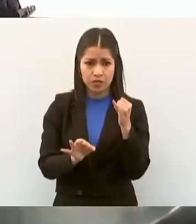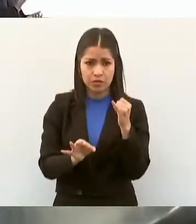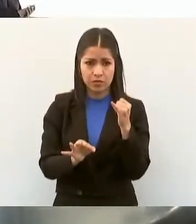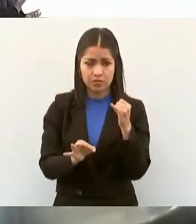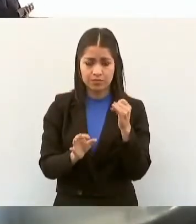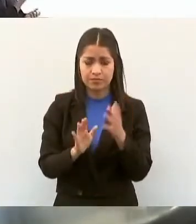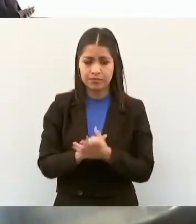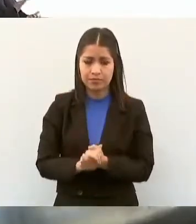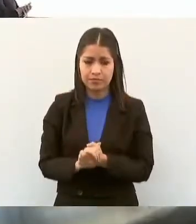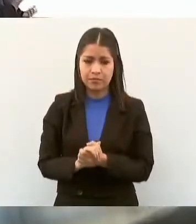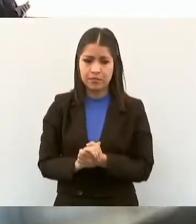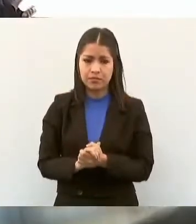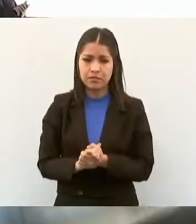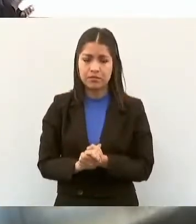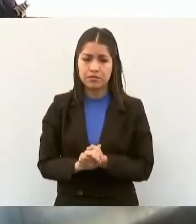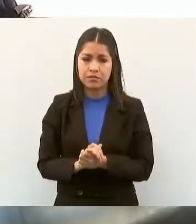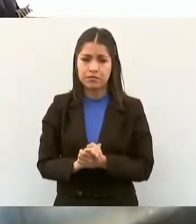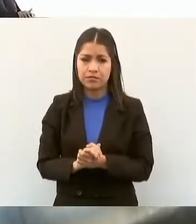con